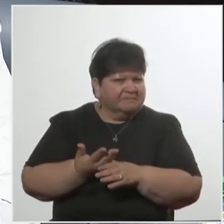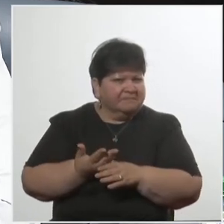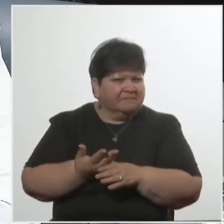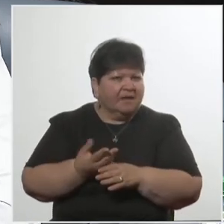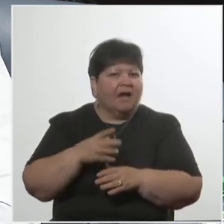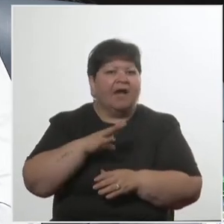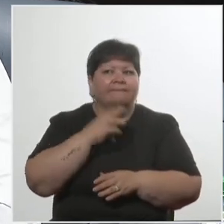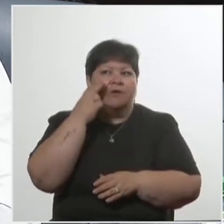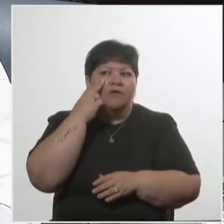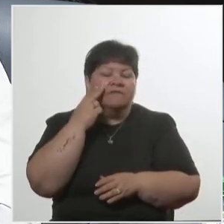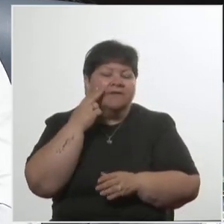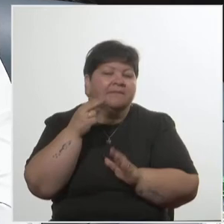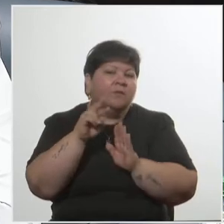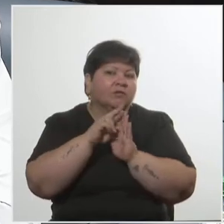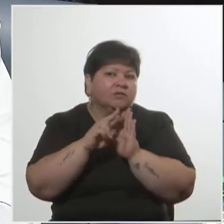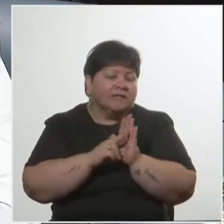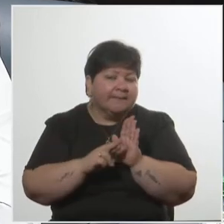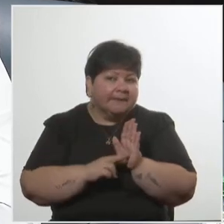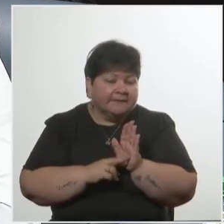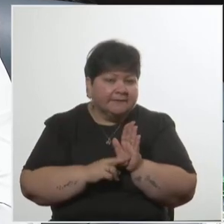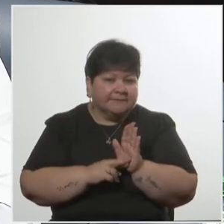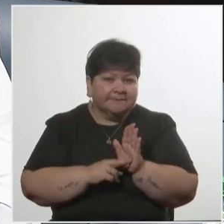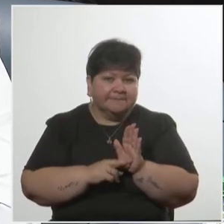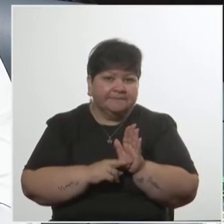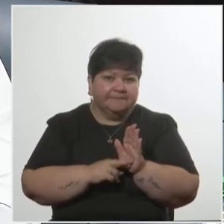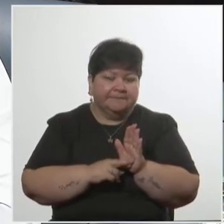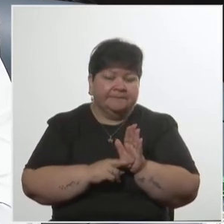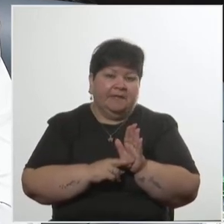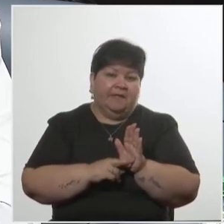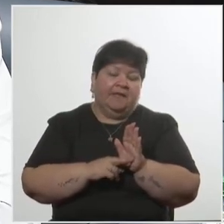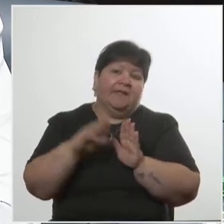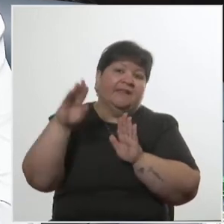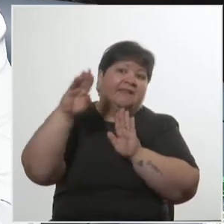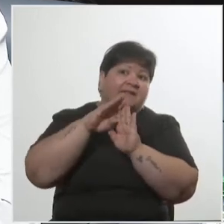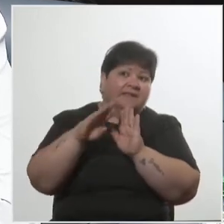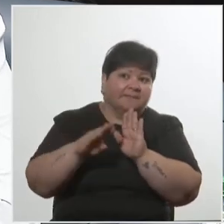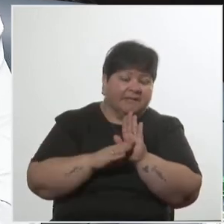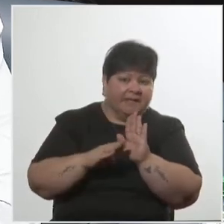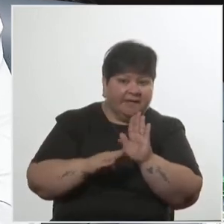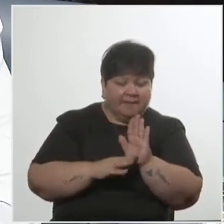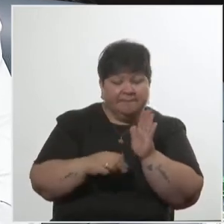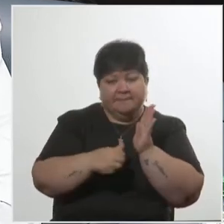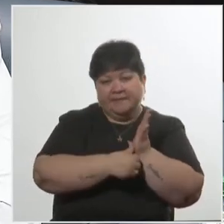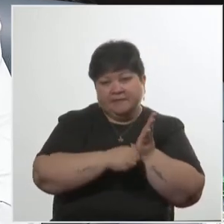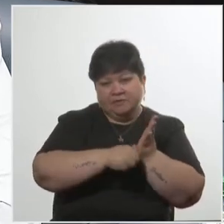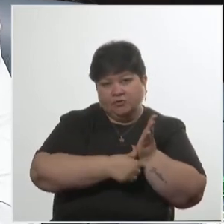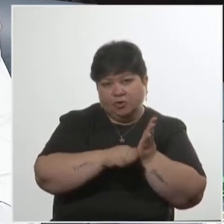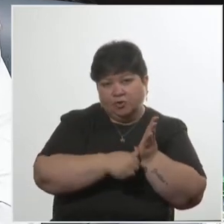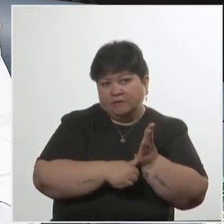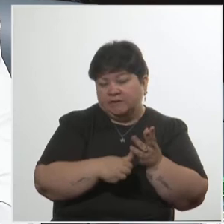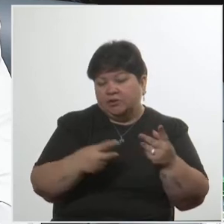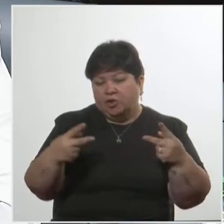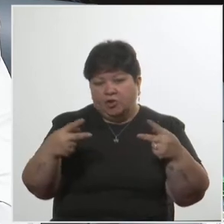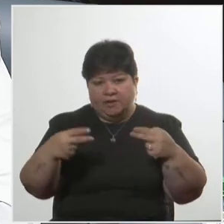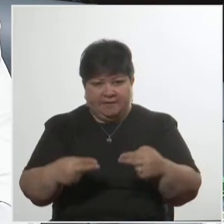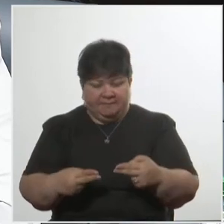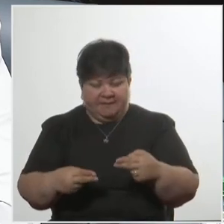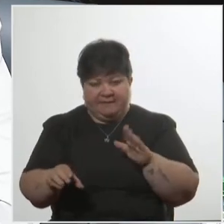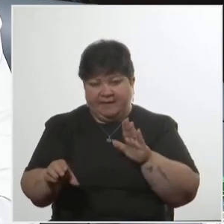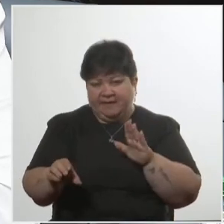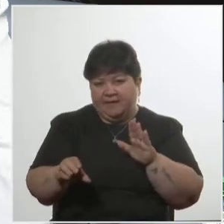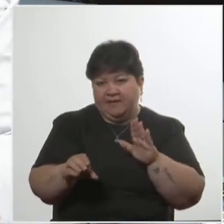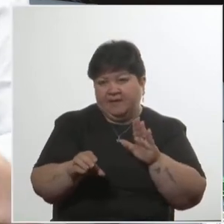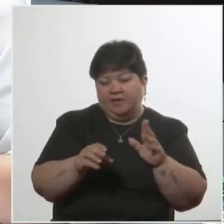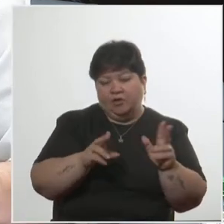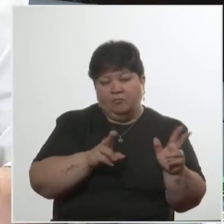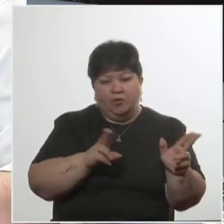se vaya a reglamentar determinar las pensiones sin limitar los extremos constitutivos de la misma es